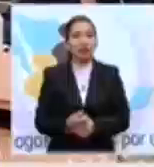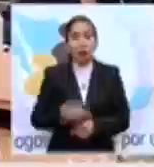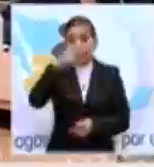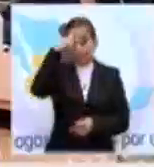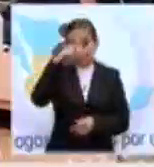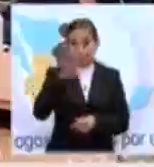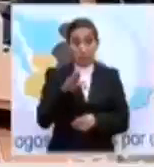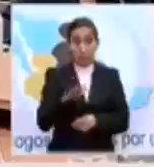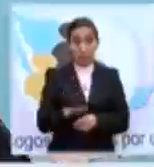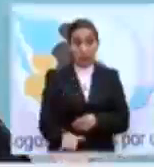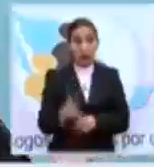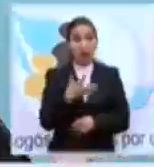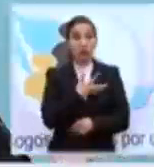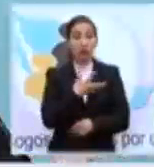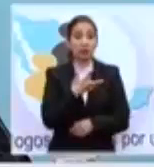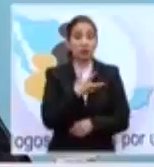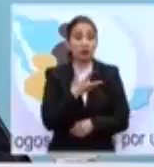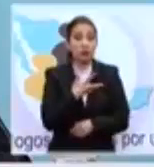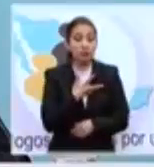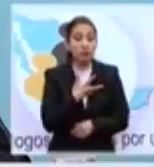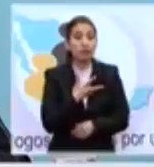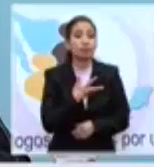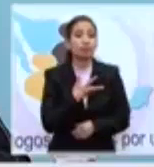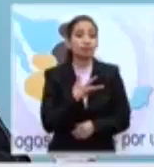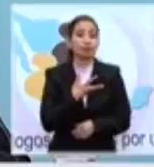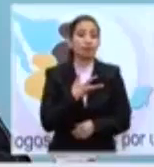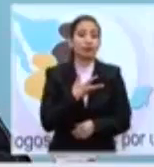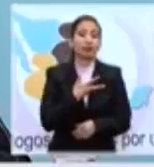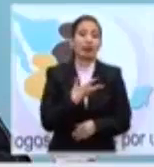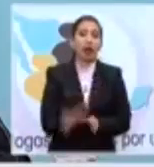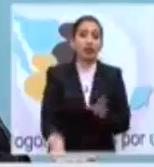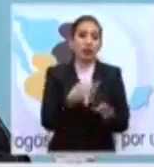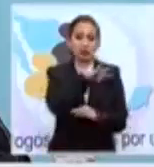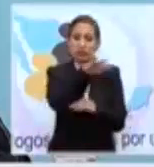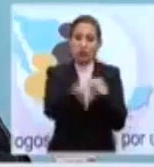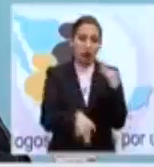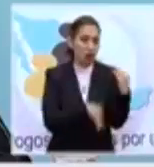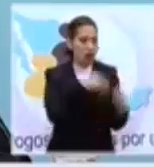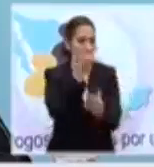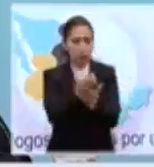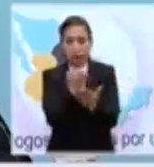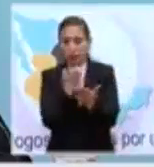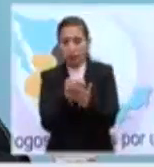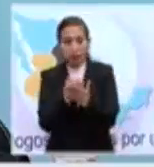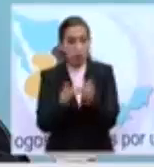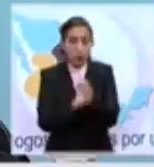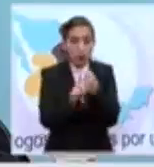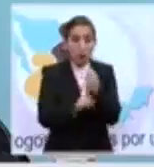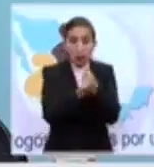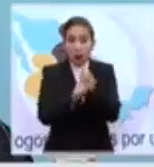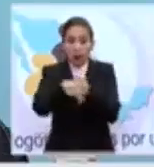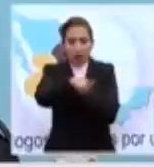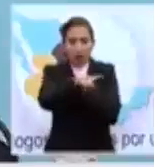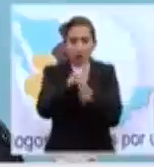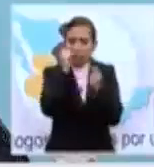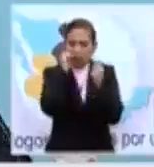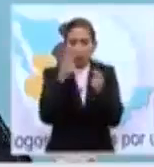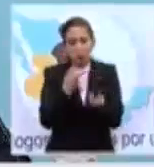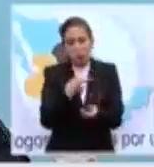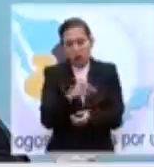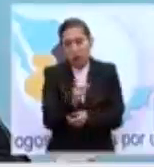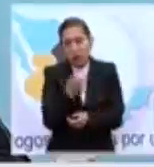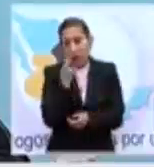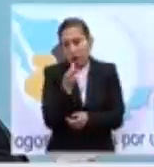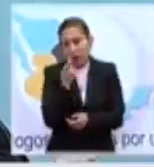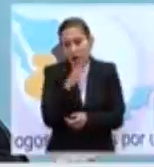México, bueno, pues lleva, a partir de todas las crisis económicas que ha vivido este país, pues sí podemos hablar